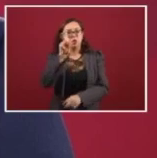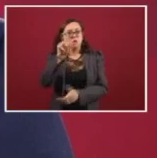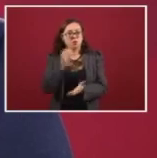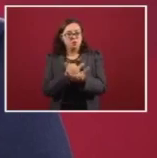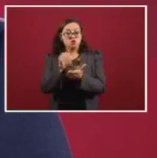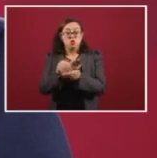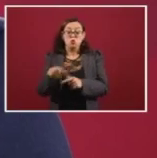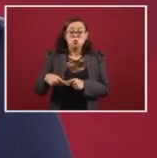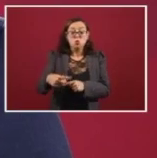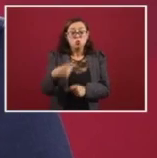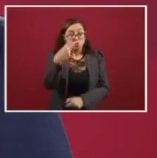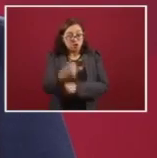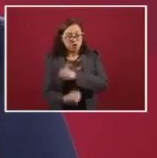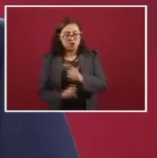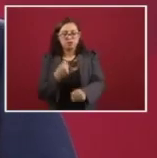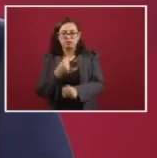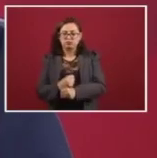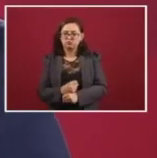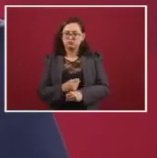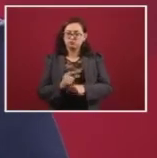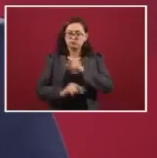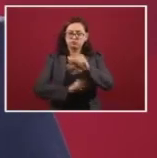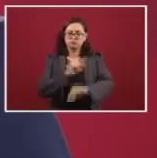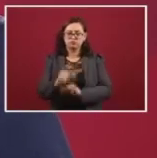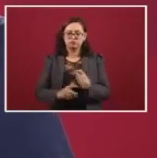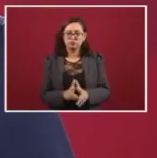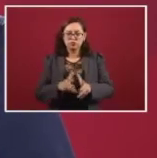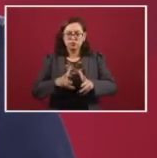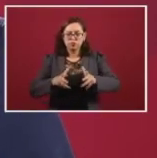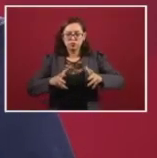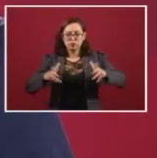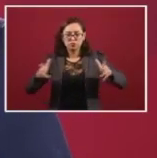para este año y va a seguir creciendo.